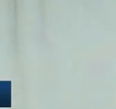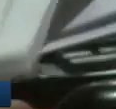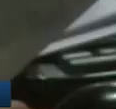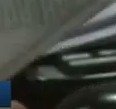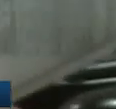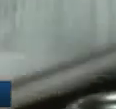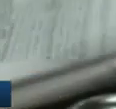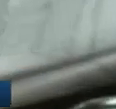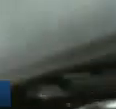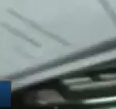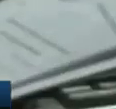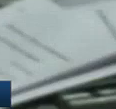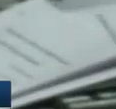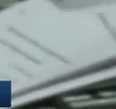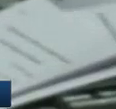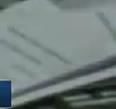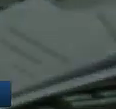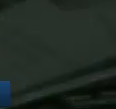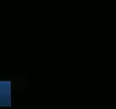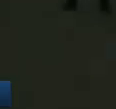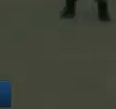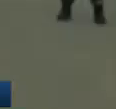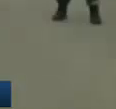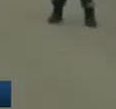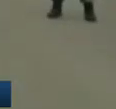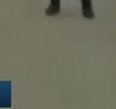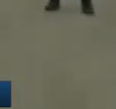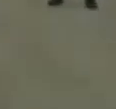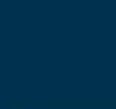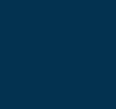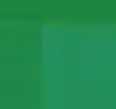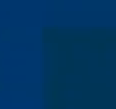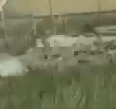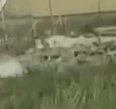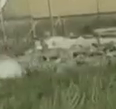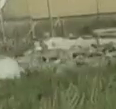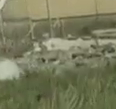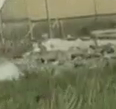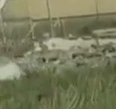retraso injustificado en el despacho, dolo o manifiesta negligencia.